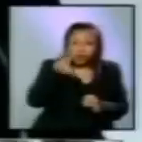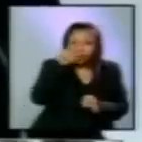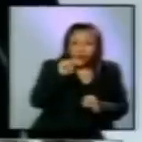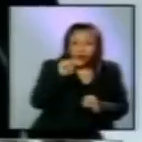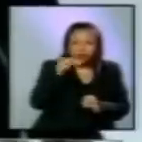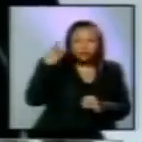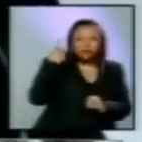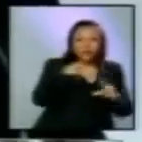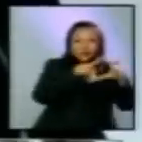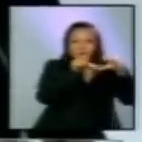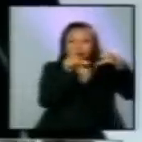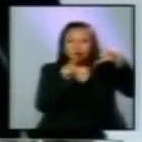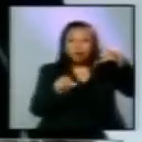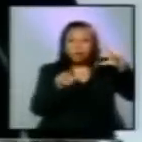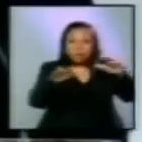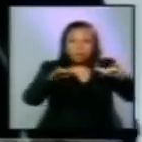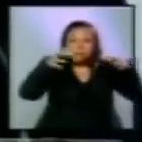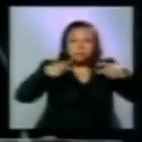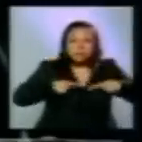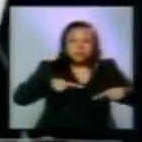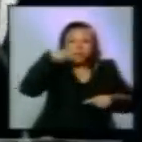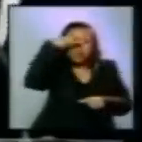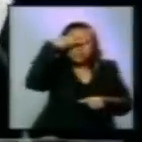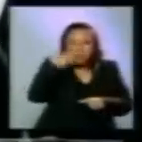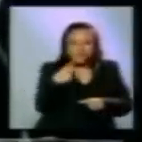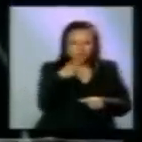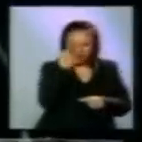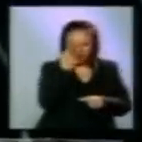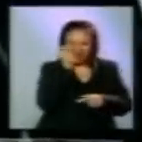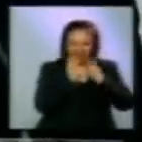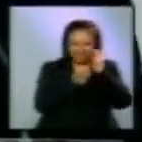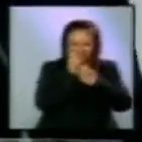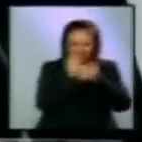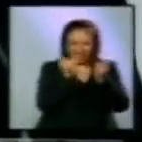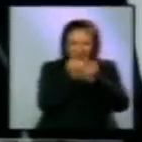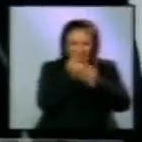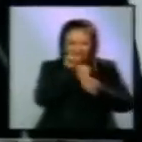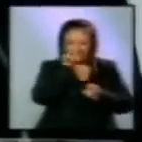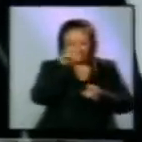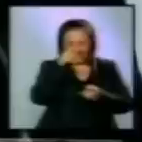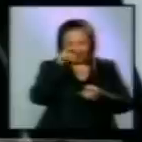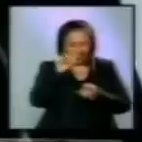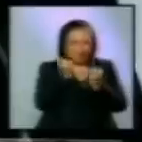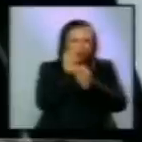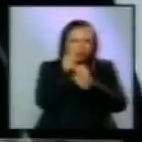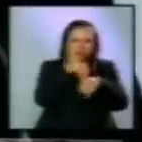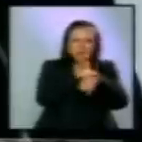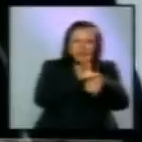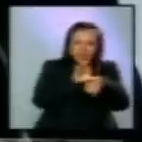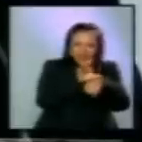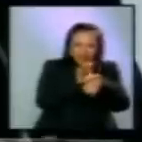pueblo de México. Su asesor principal, Videgaray, que también viene del gobierno de Salinas, fue asesor de